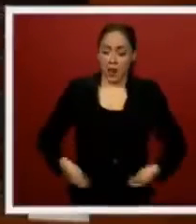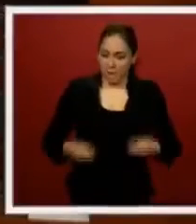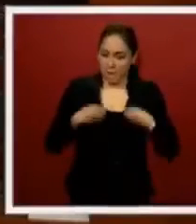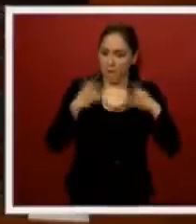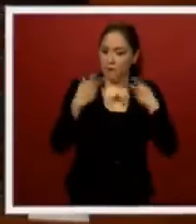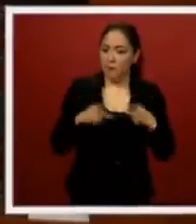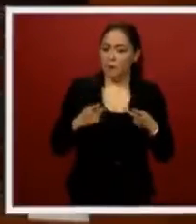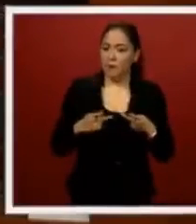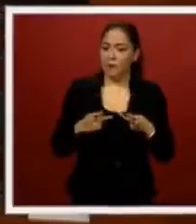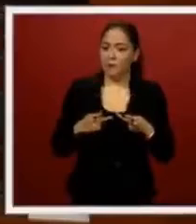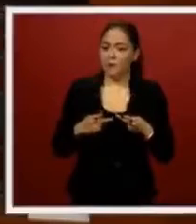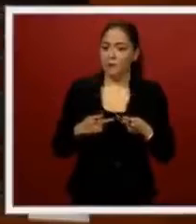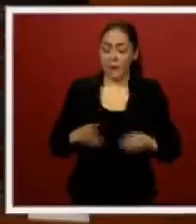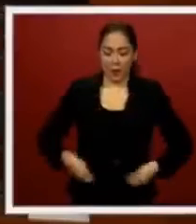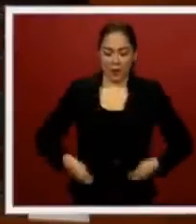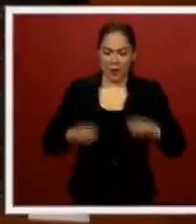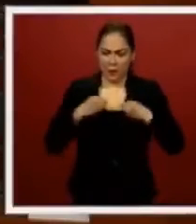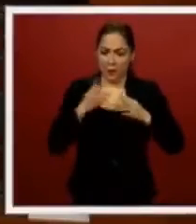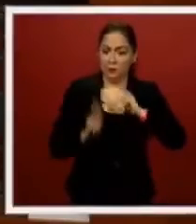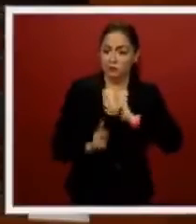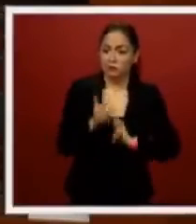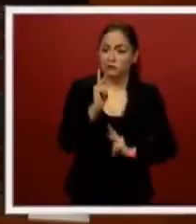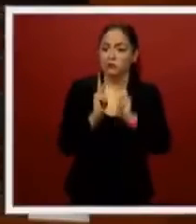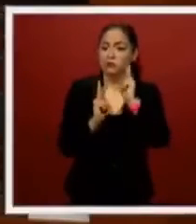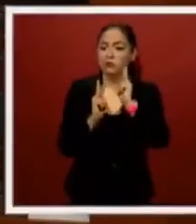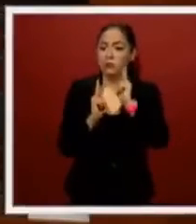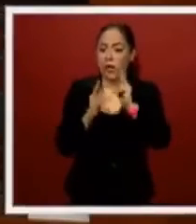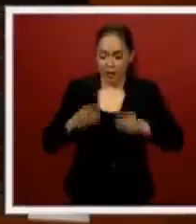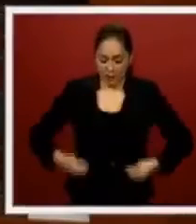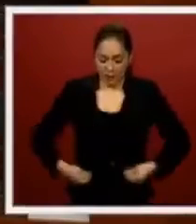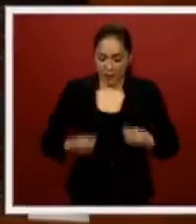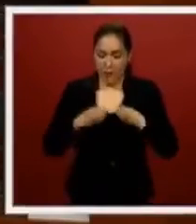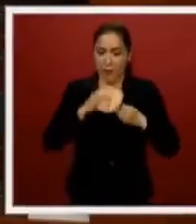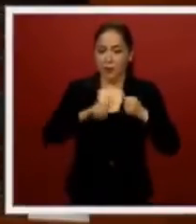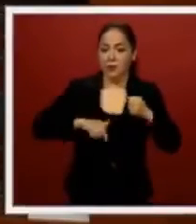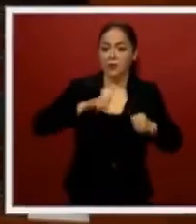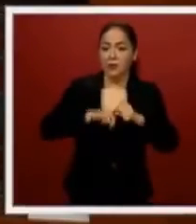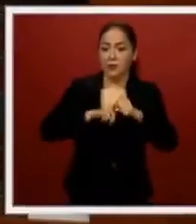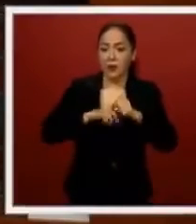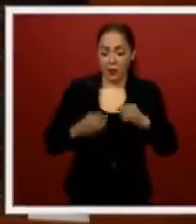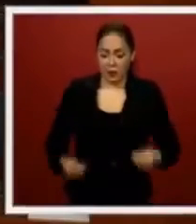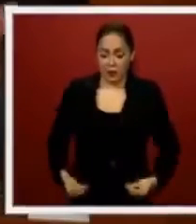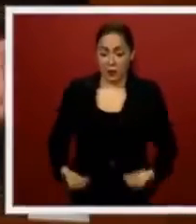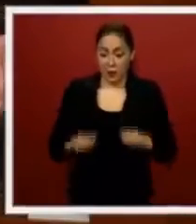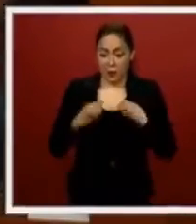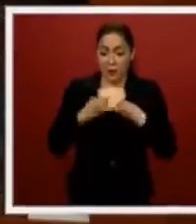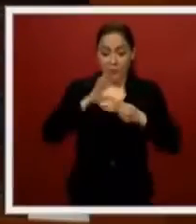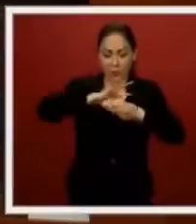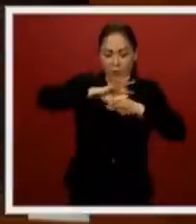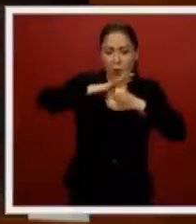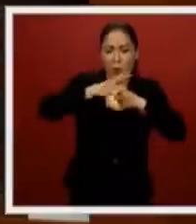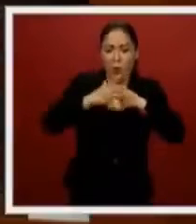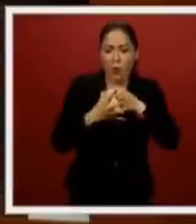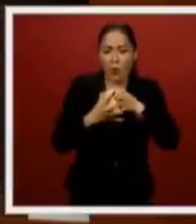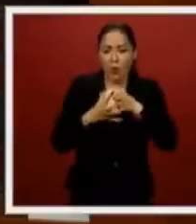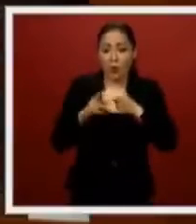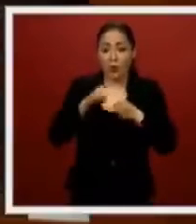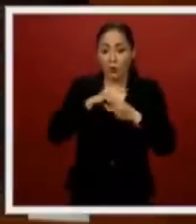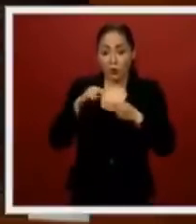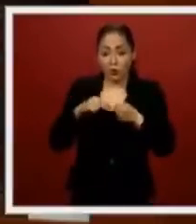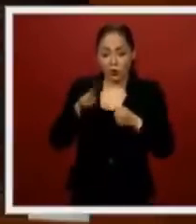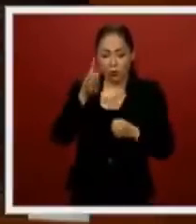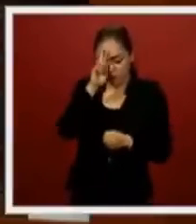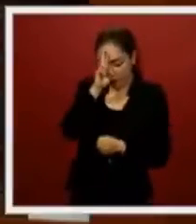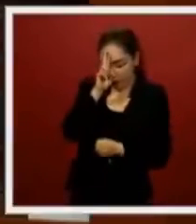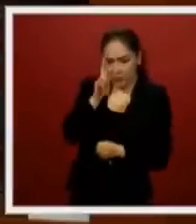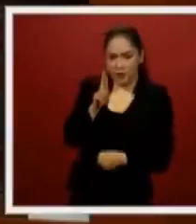humanos, la vida de las plantas, la vida de los animales, la vida del planeta. Es lo que se tiene que sostener.